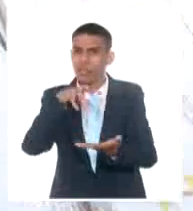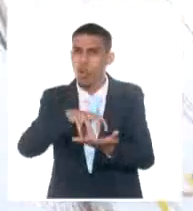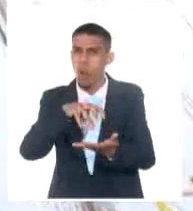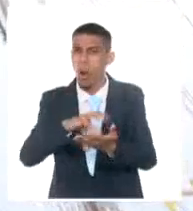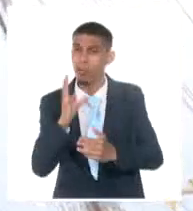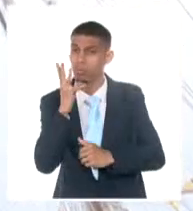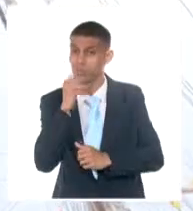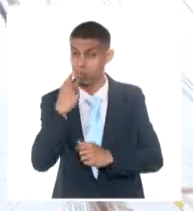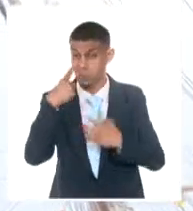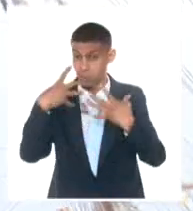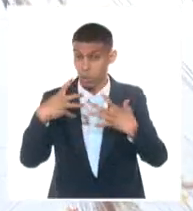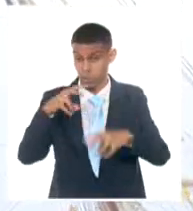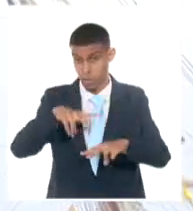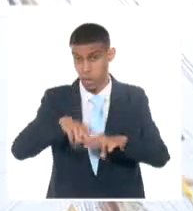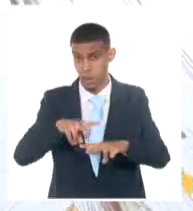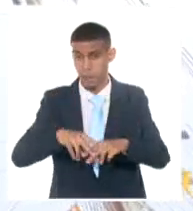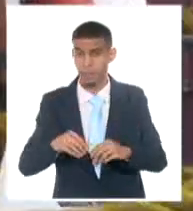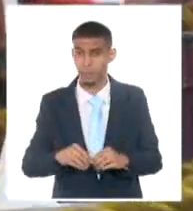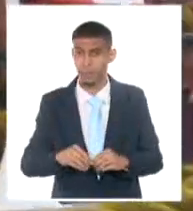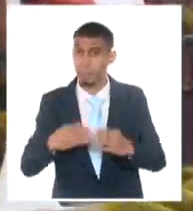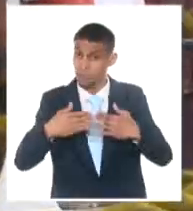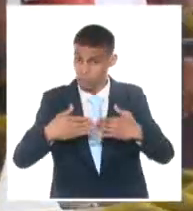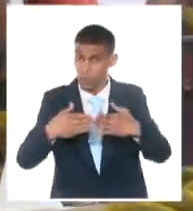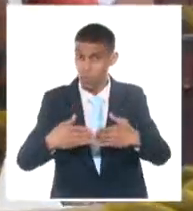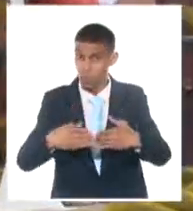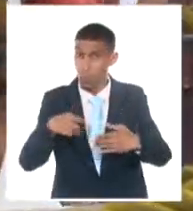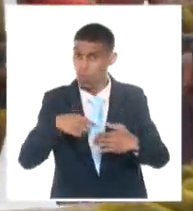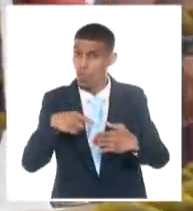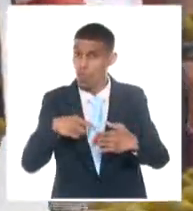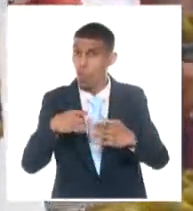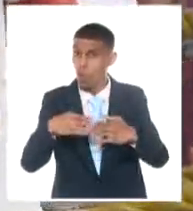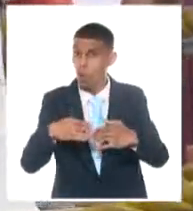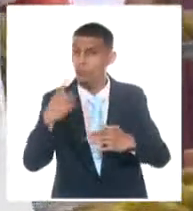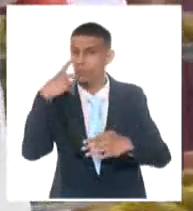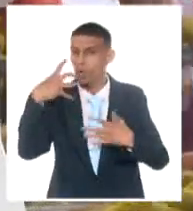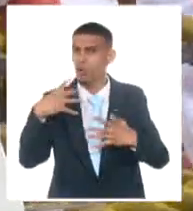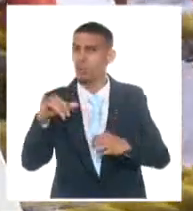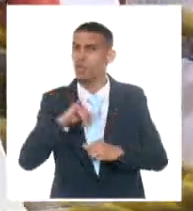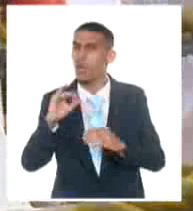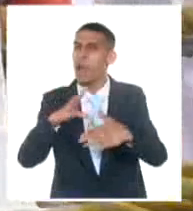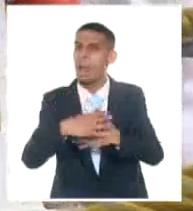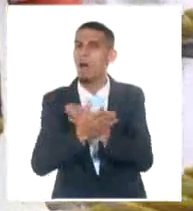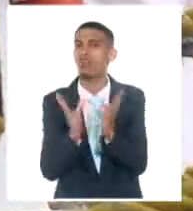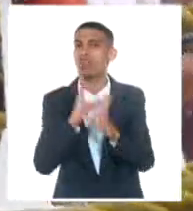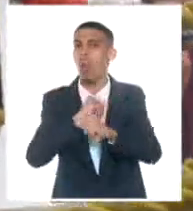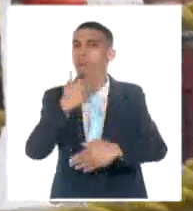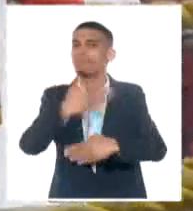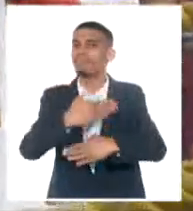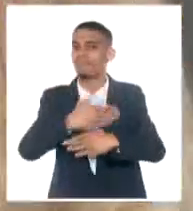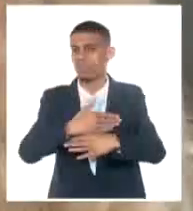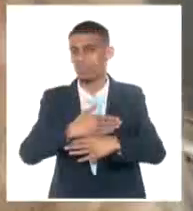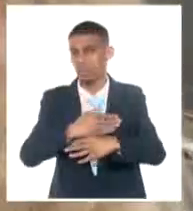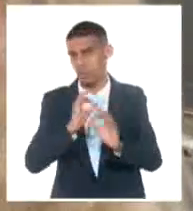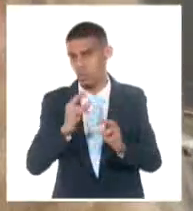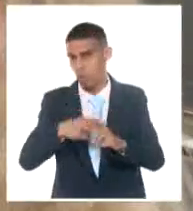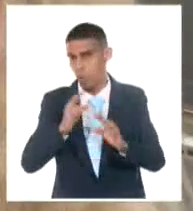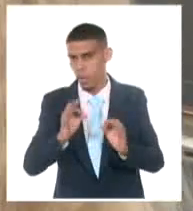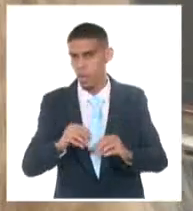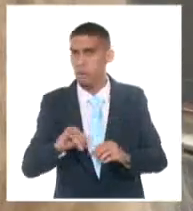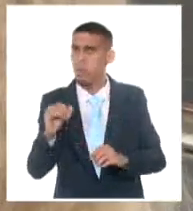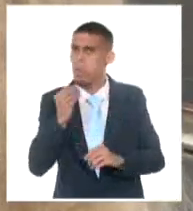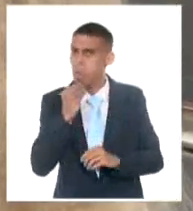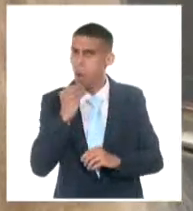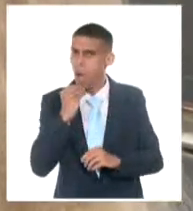cultural. Este buque, también conocido como Embajador Sin Fronteras, estará disponible para visitas